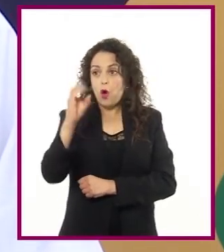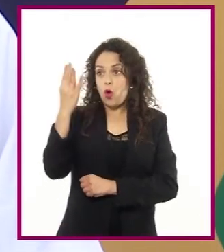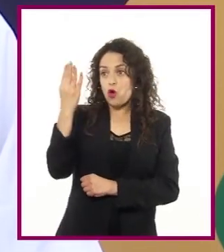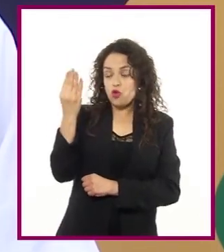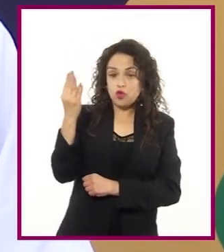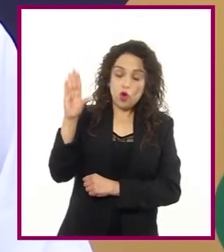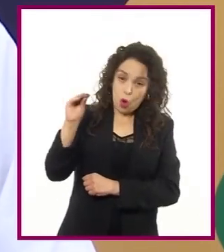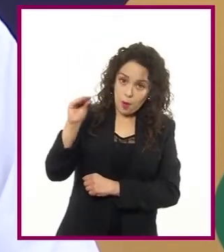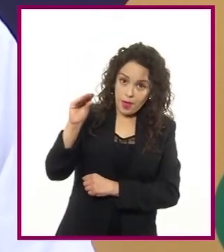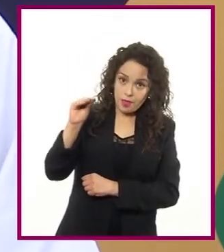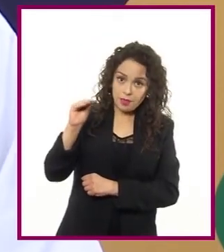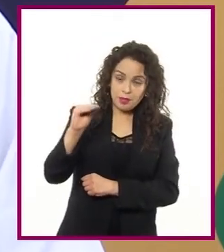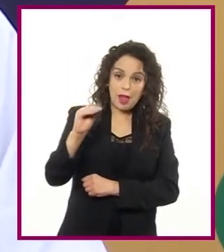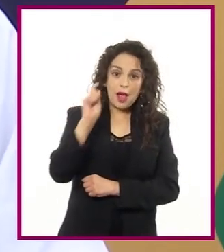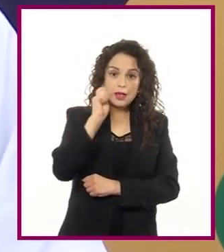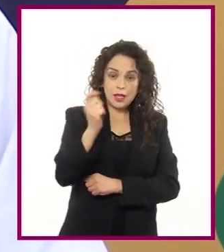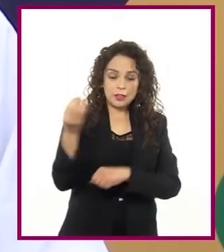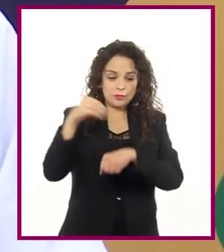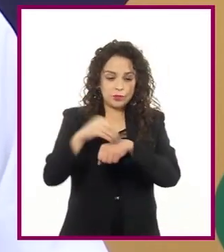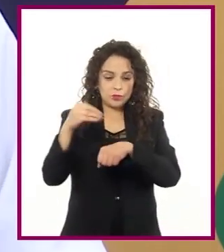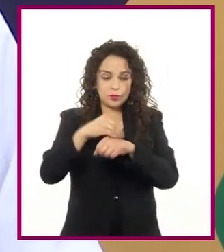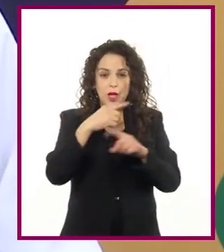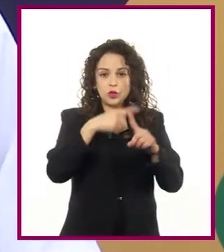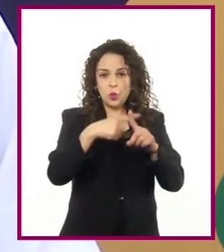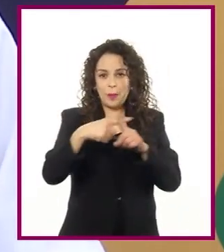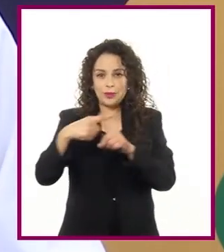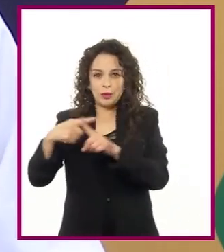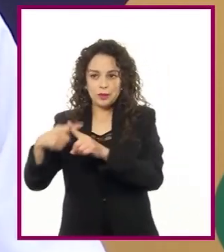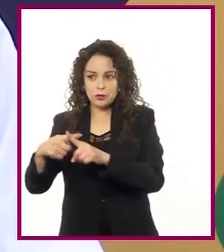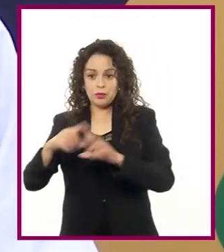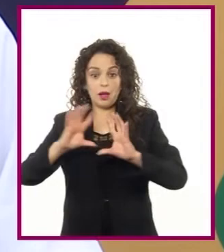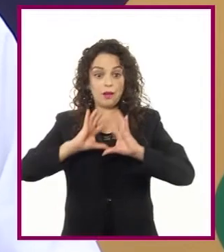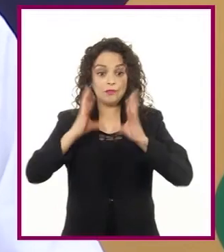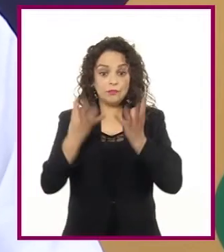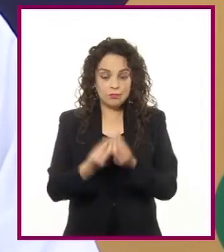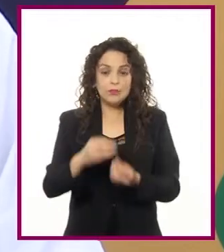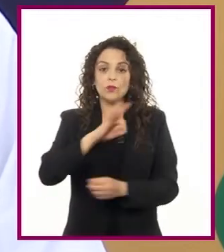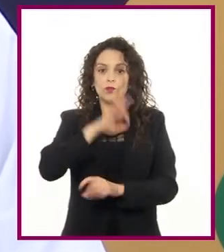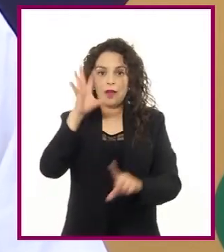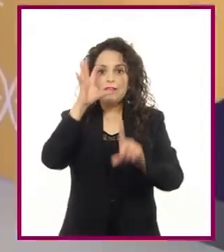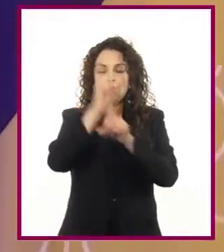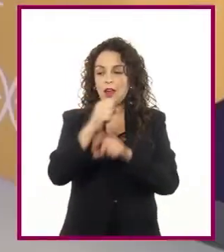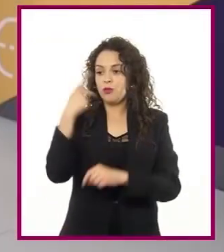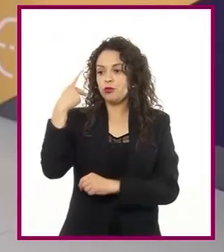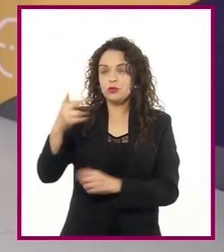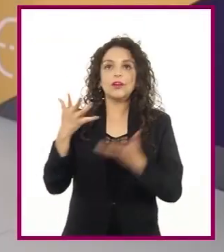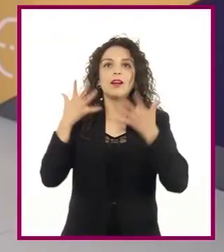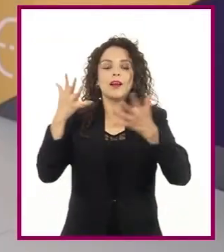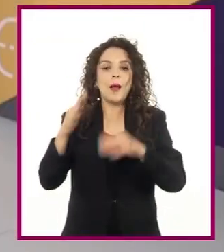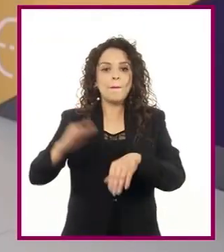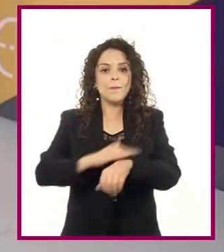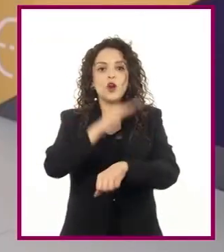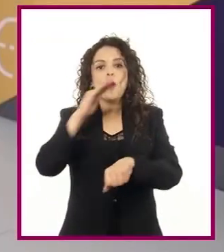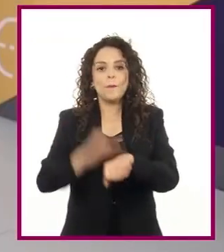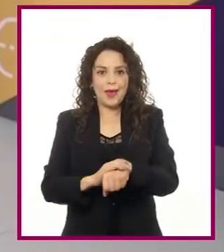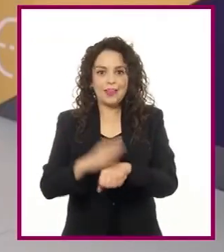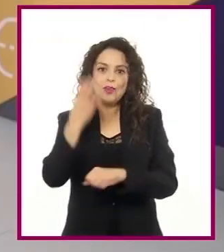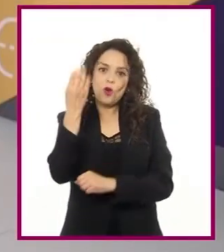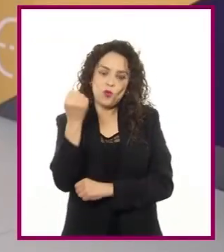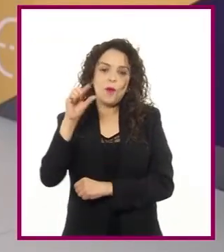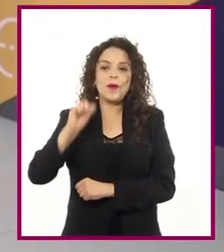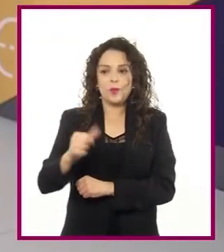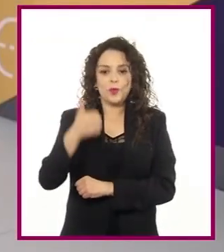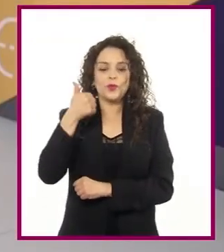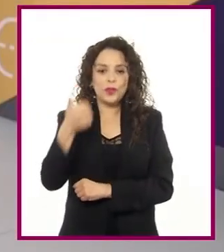sus calificaciones del bloque 3, podría alcanzar el promedio que ella desea. Con esto terminamos